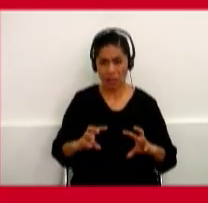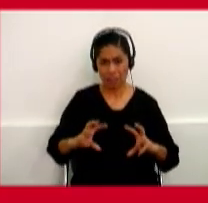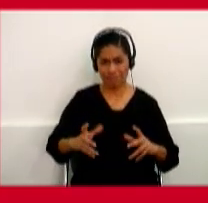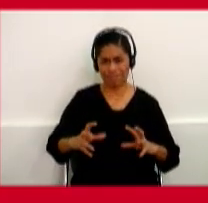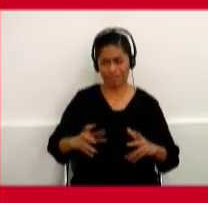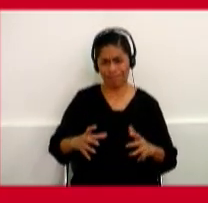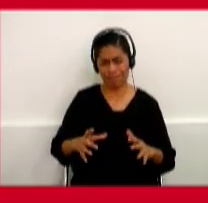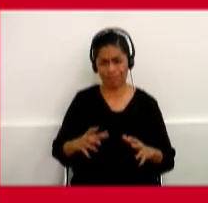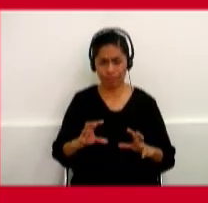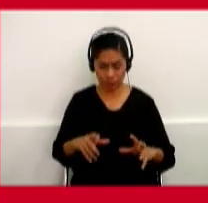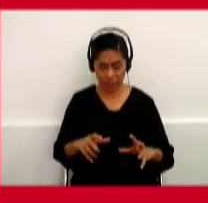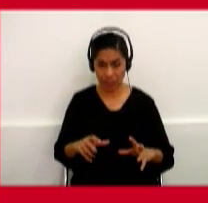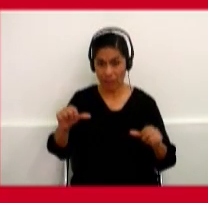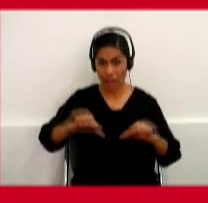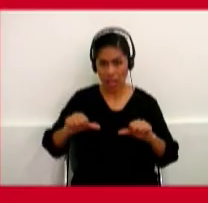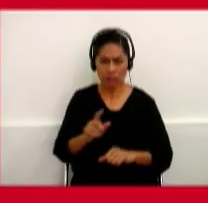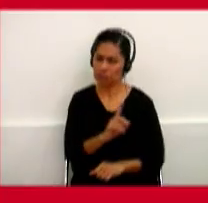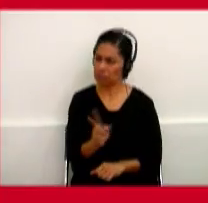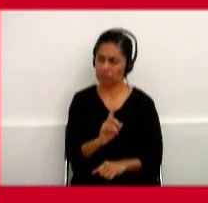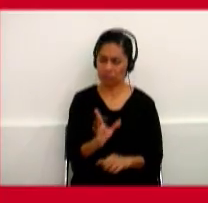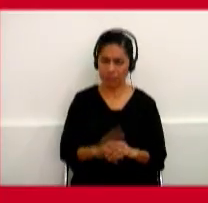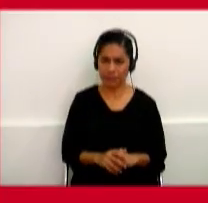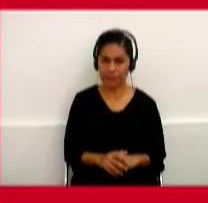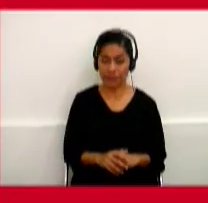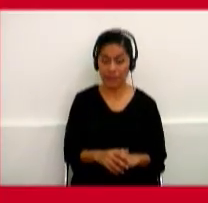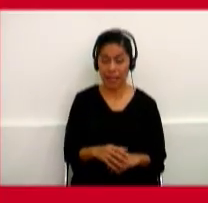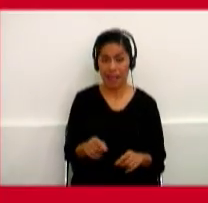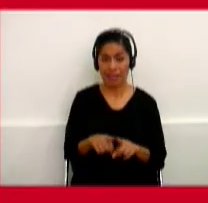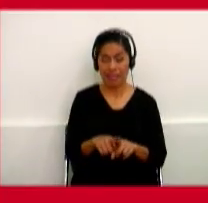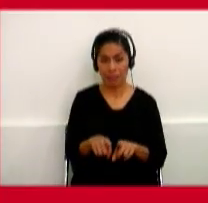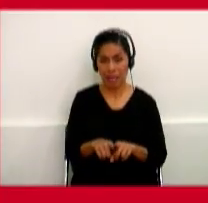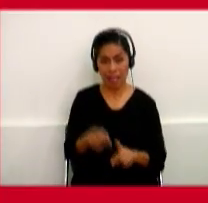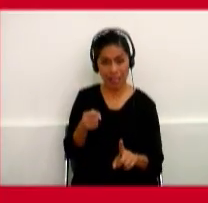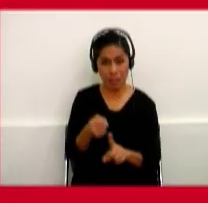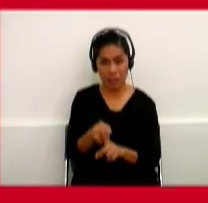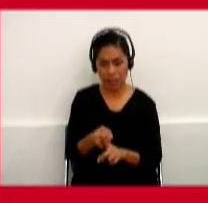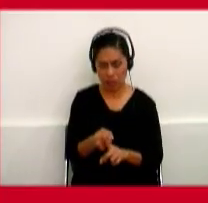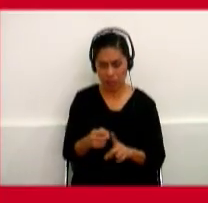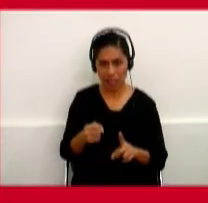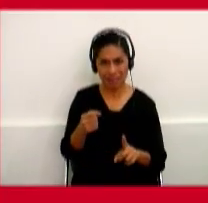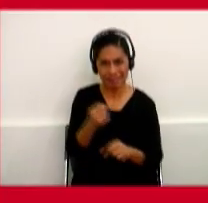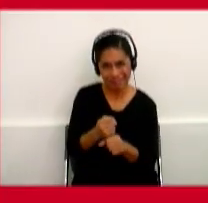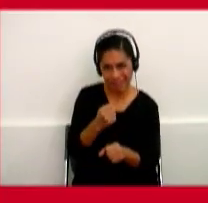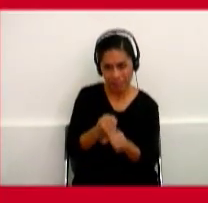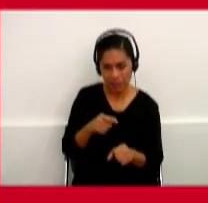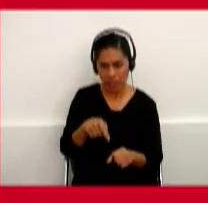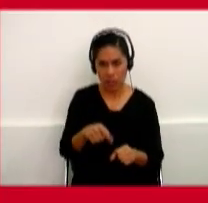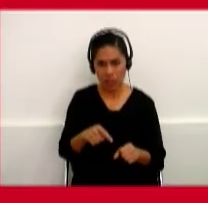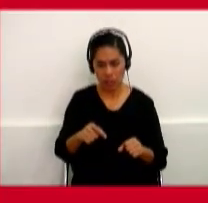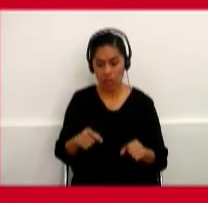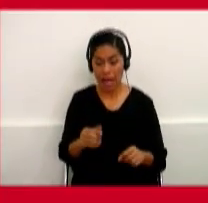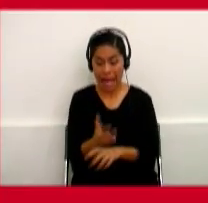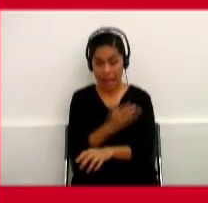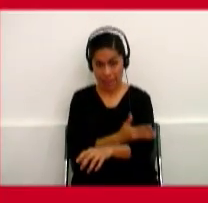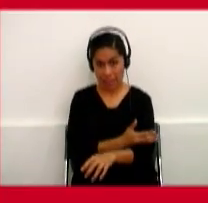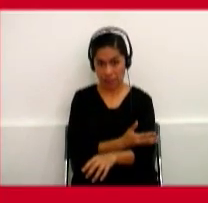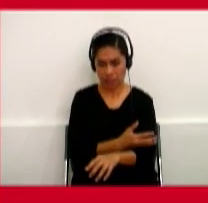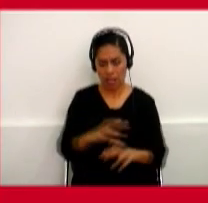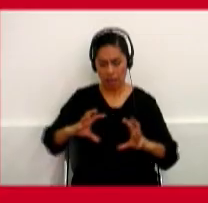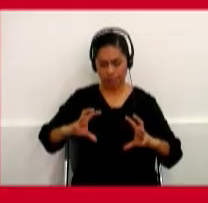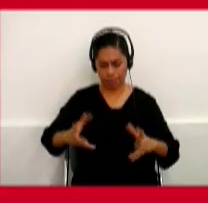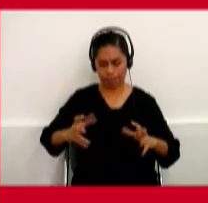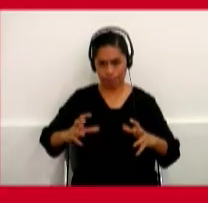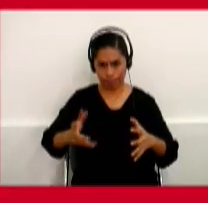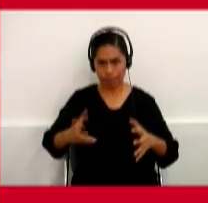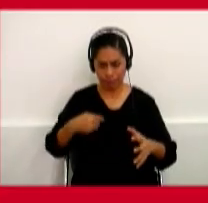¿no? Y en el impacto operativo se programaron intervenciones preventivas a los motores con una probabilidad de falla